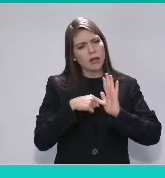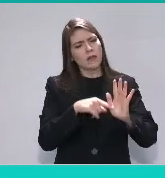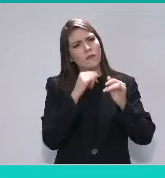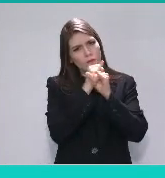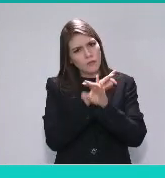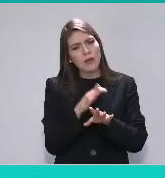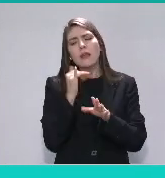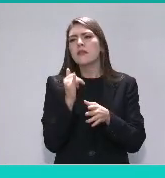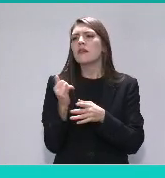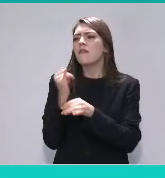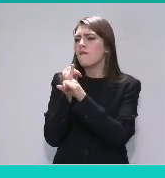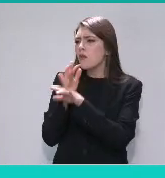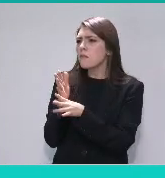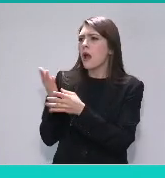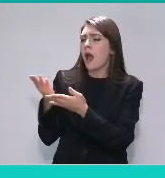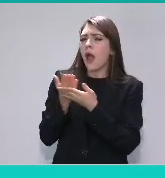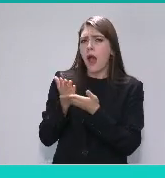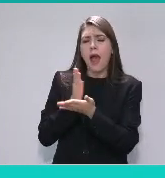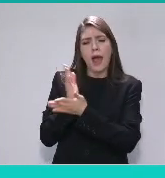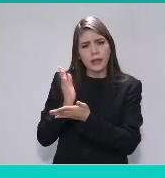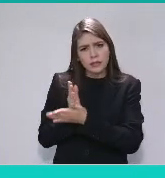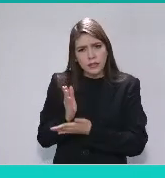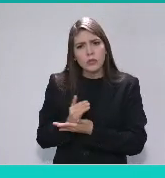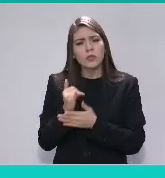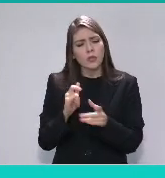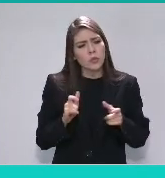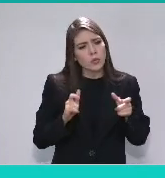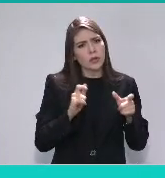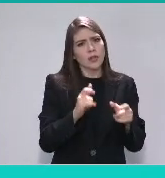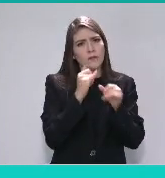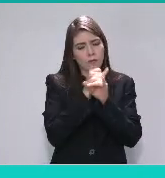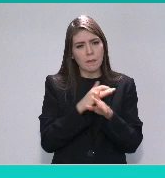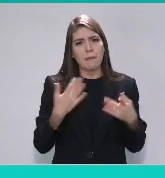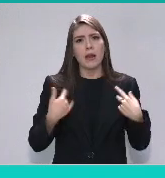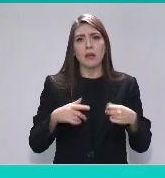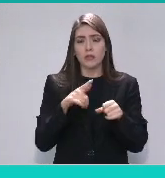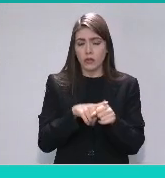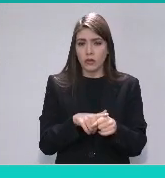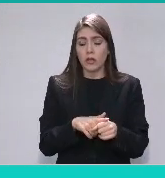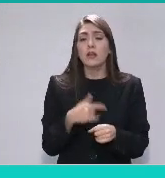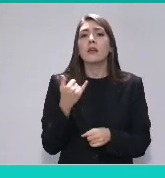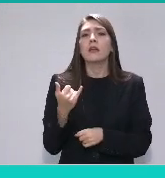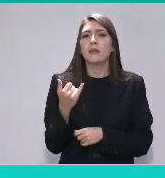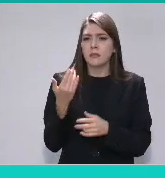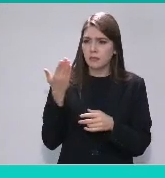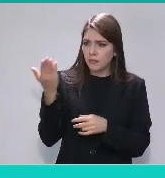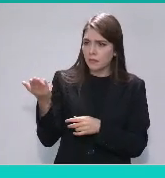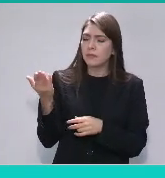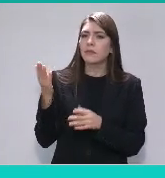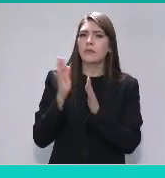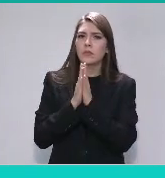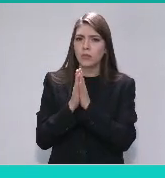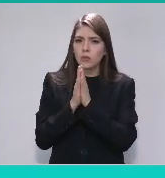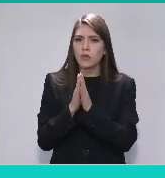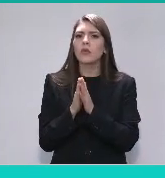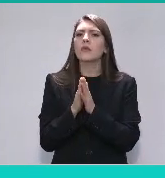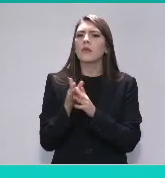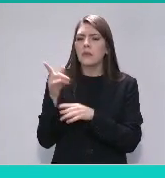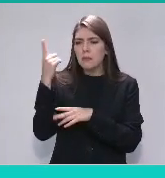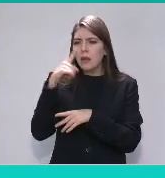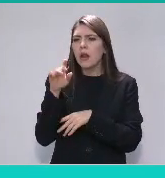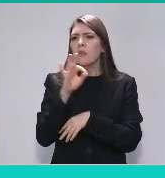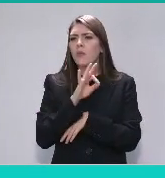y la protección de datos personales y le reitera su disposición para mantener un diálogo